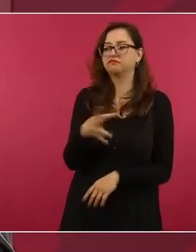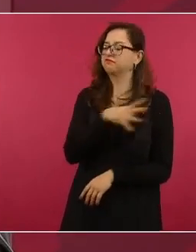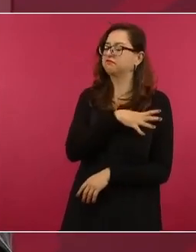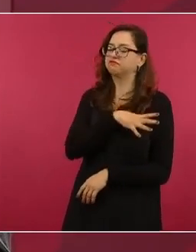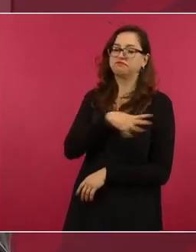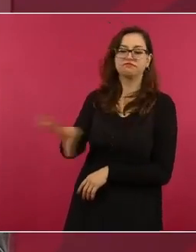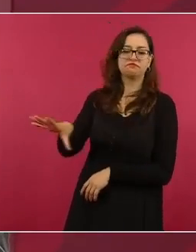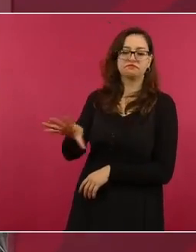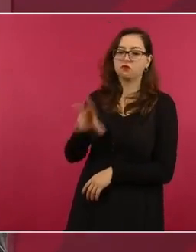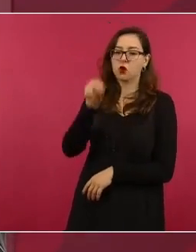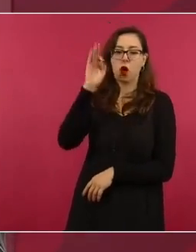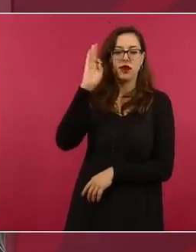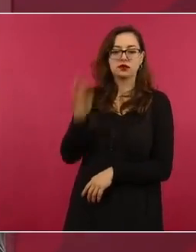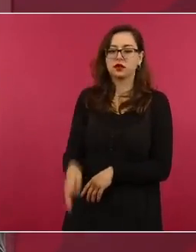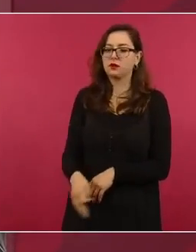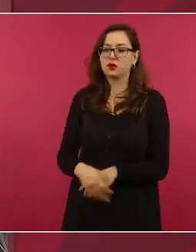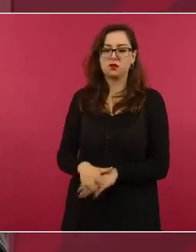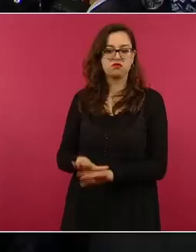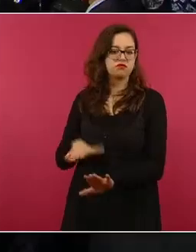no. Además,